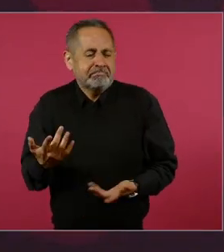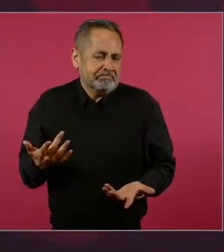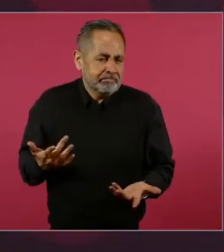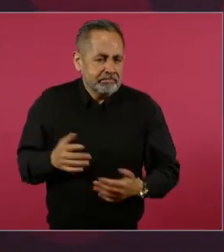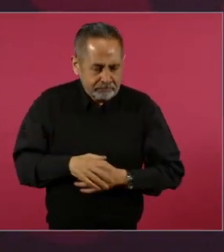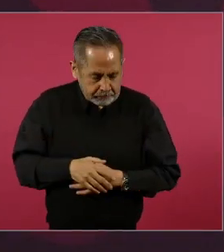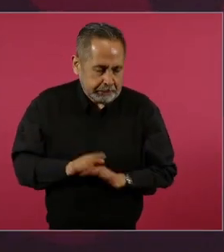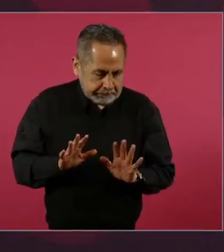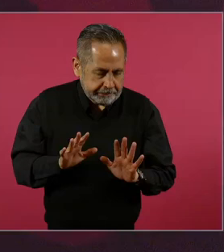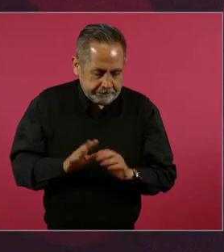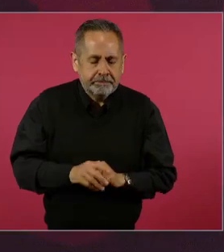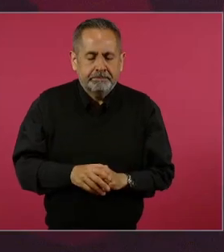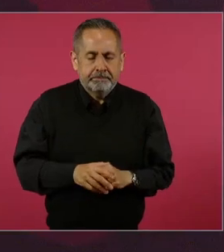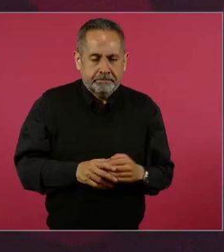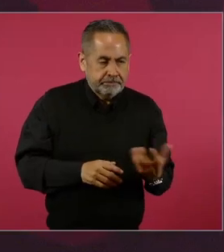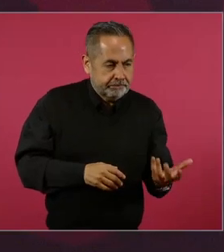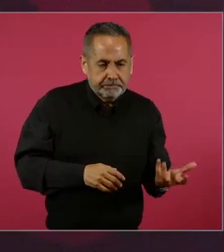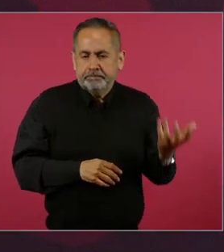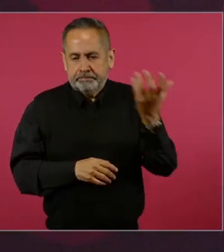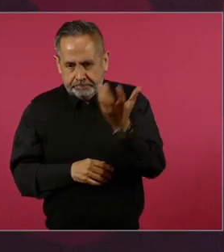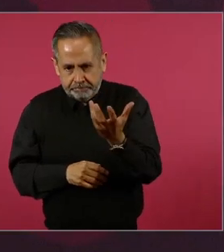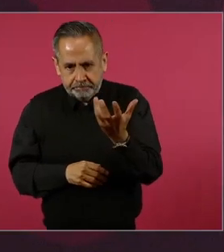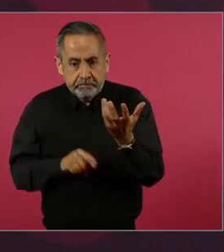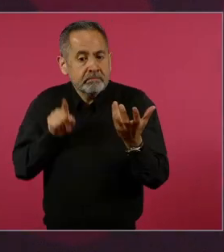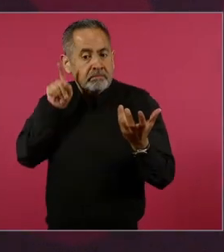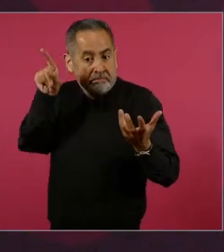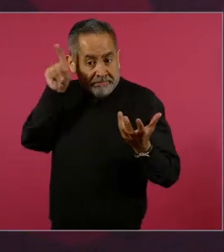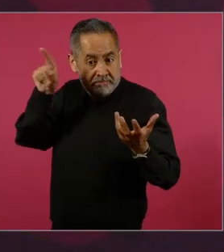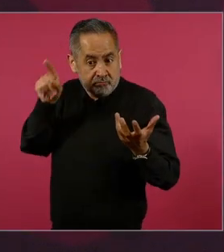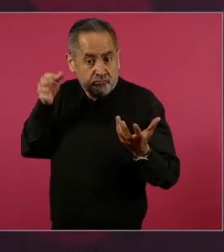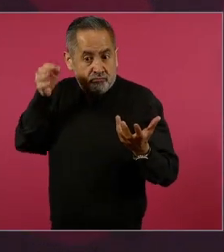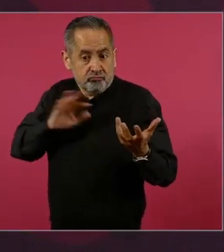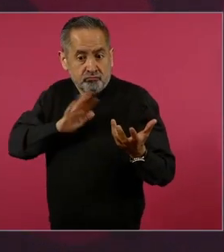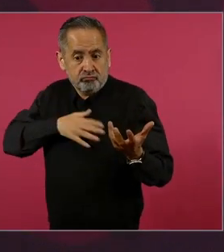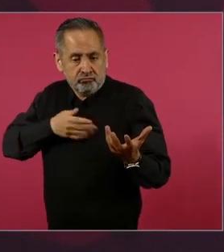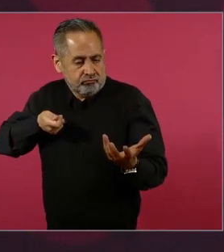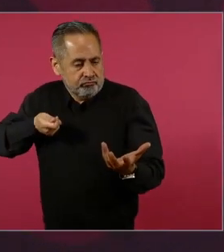¿Cómo creen que les llaman en España?